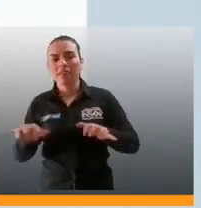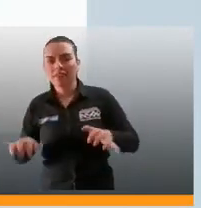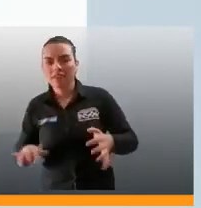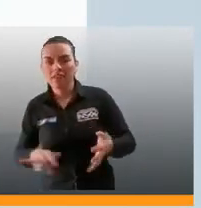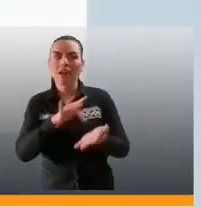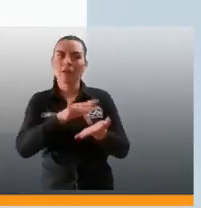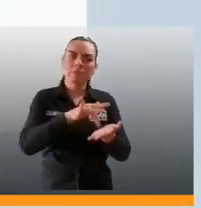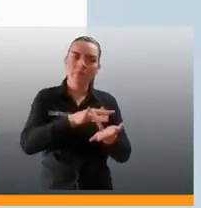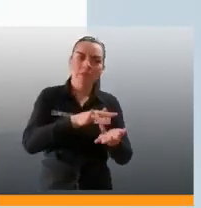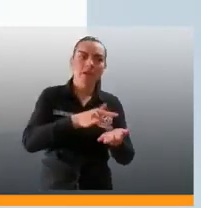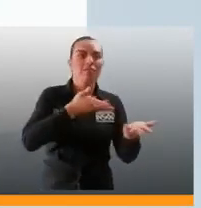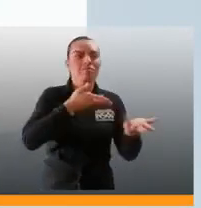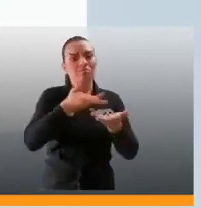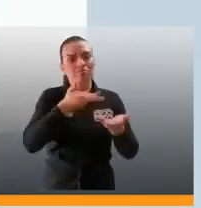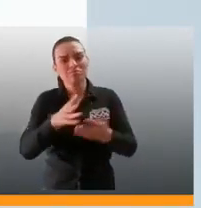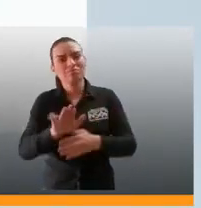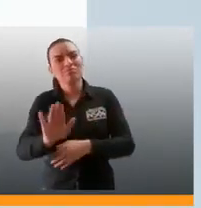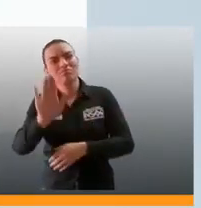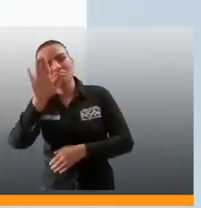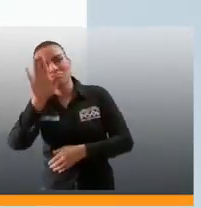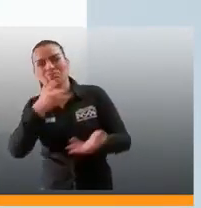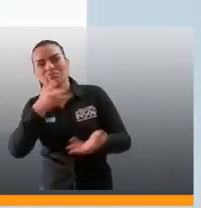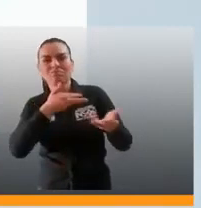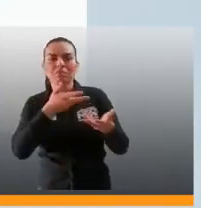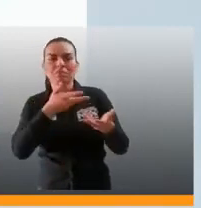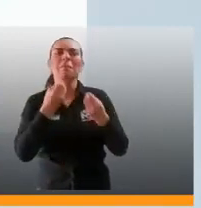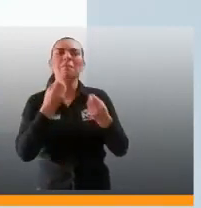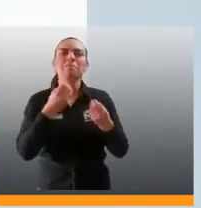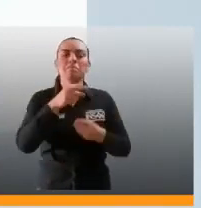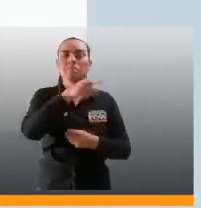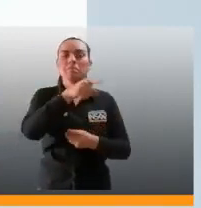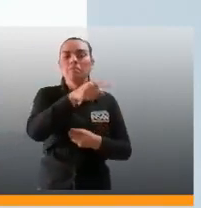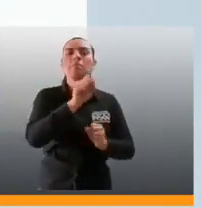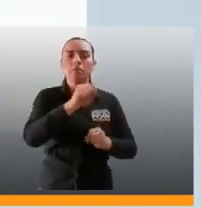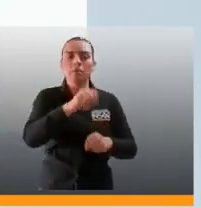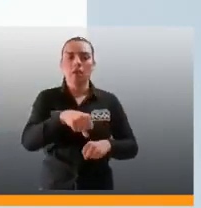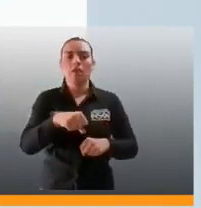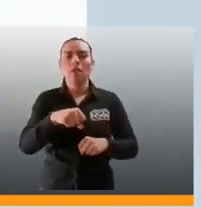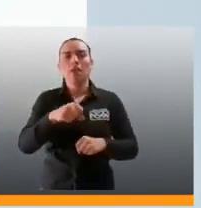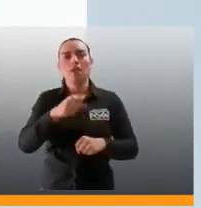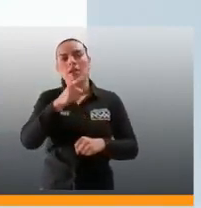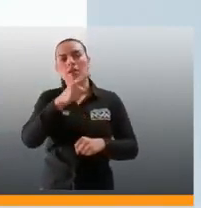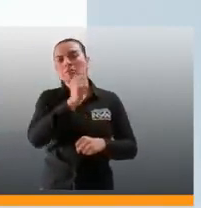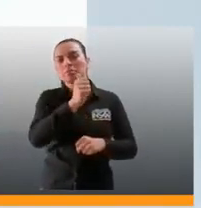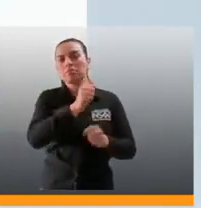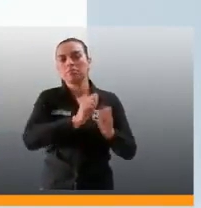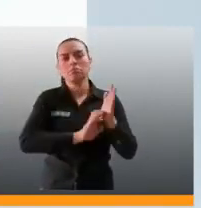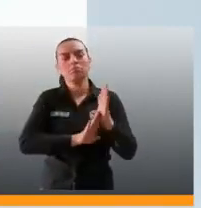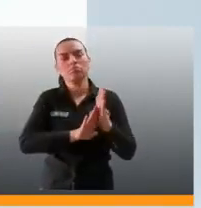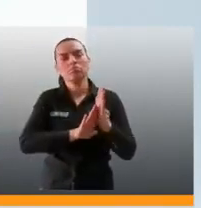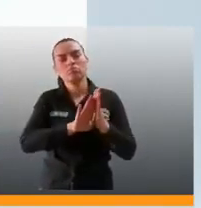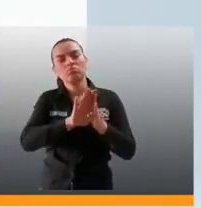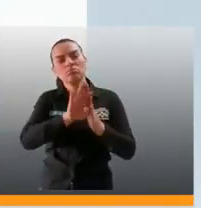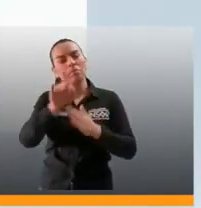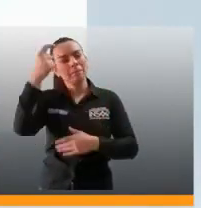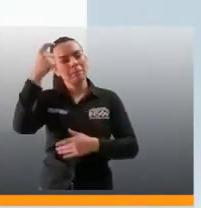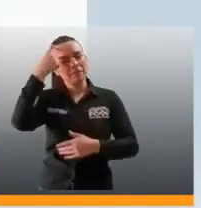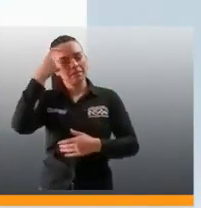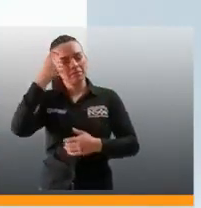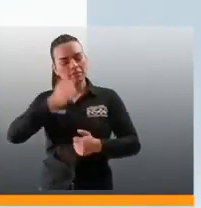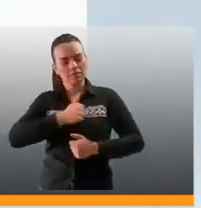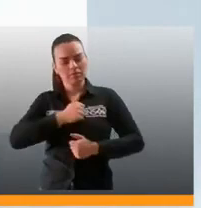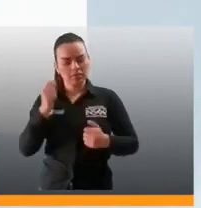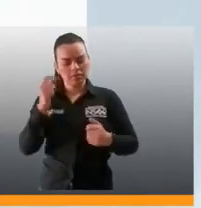le permitan al estudiante desarrollar su pensamiento crítico, orientar, digamos,